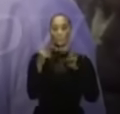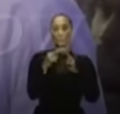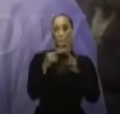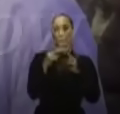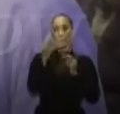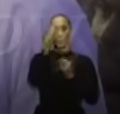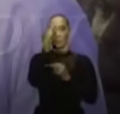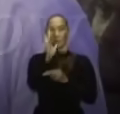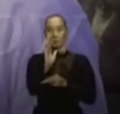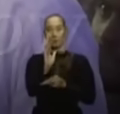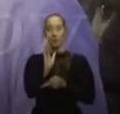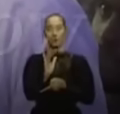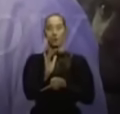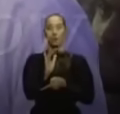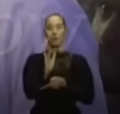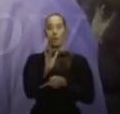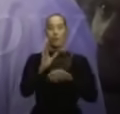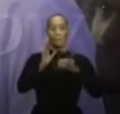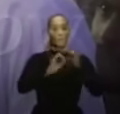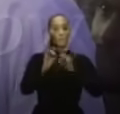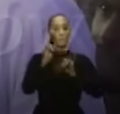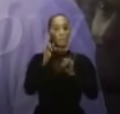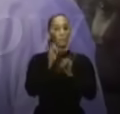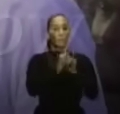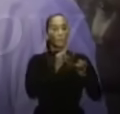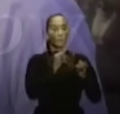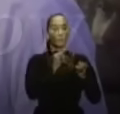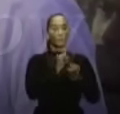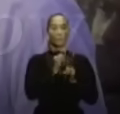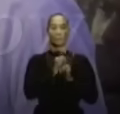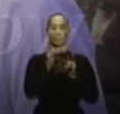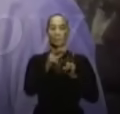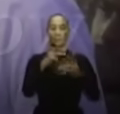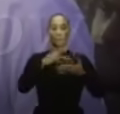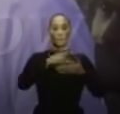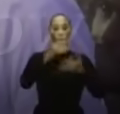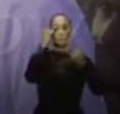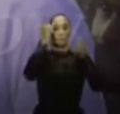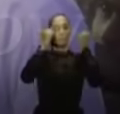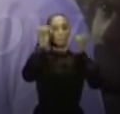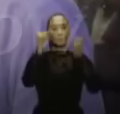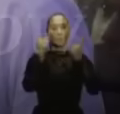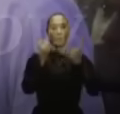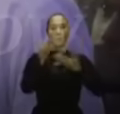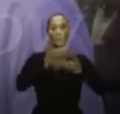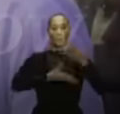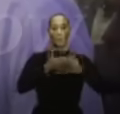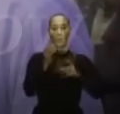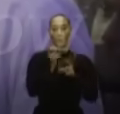conocimiento de inteligencia, de los organismos de inteligencia, de que hay un plan para deteriorar